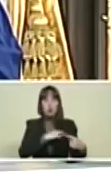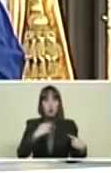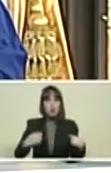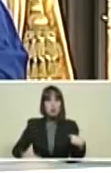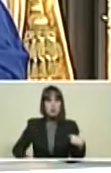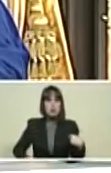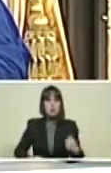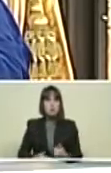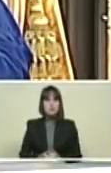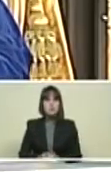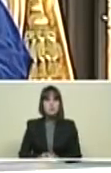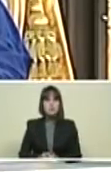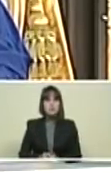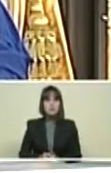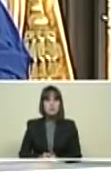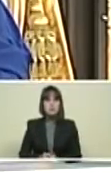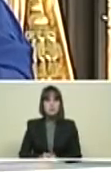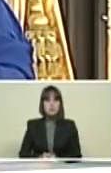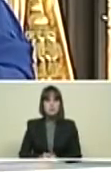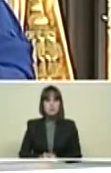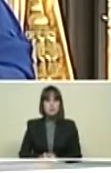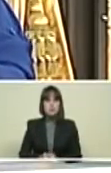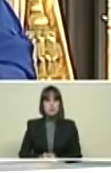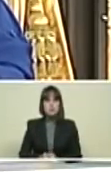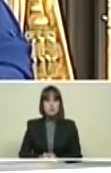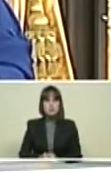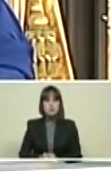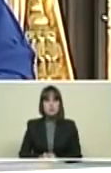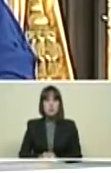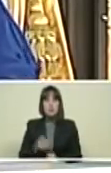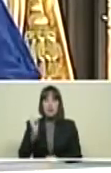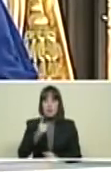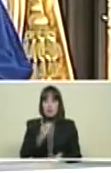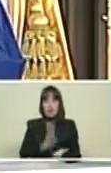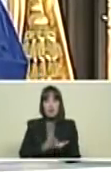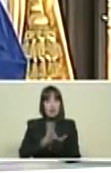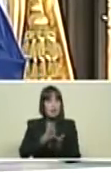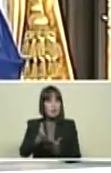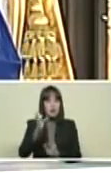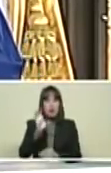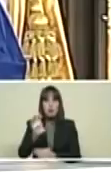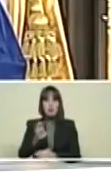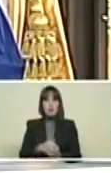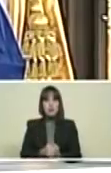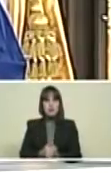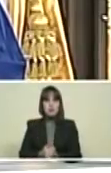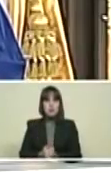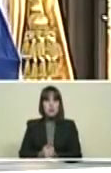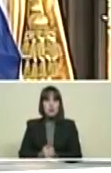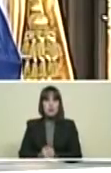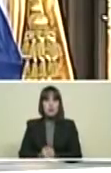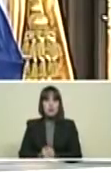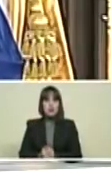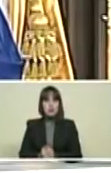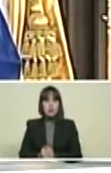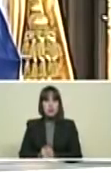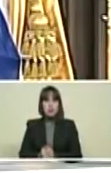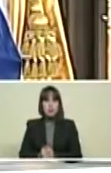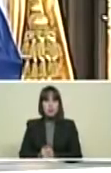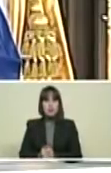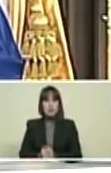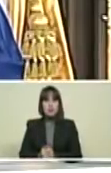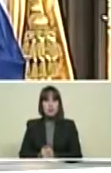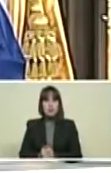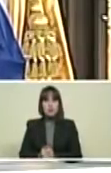bien, vamos por buen camino. Este es el camino de la patria. No tengan ninguna duda, es el camino de